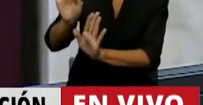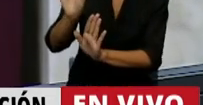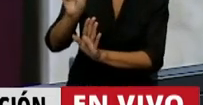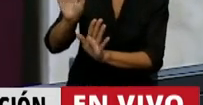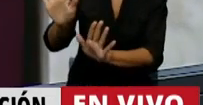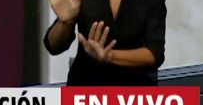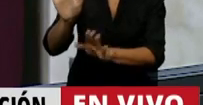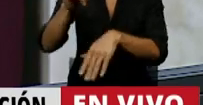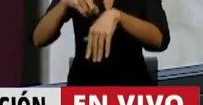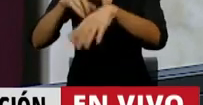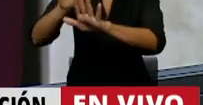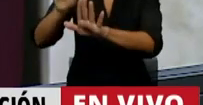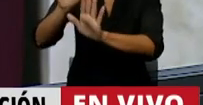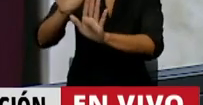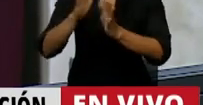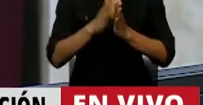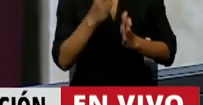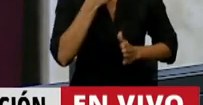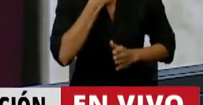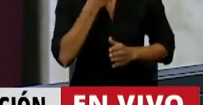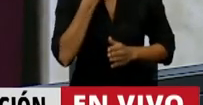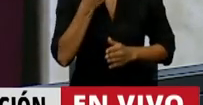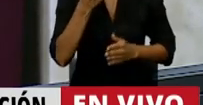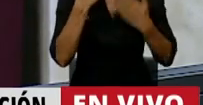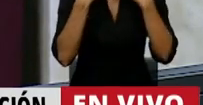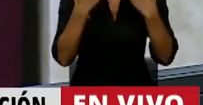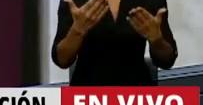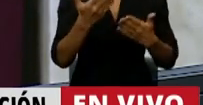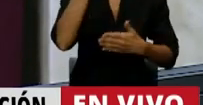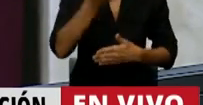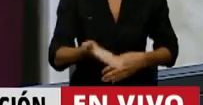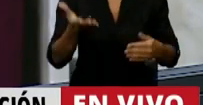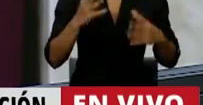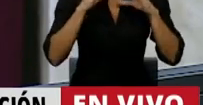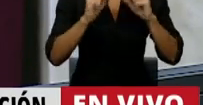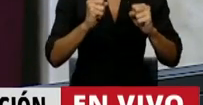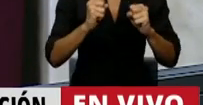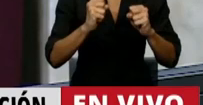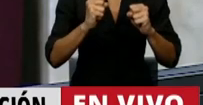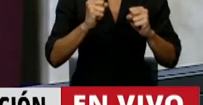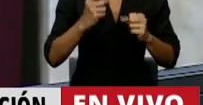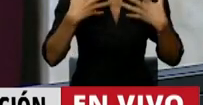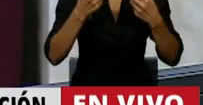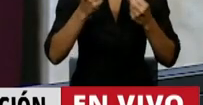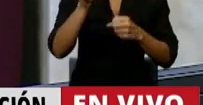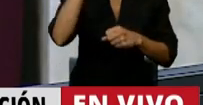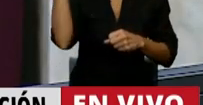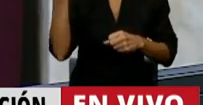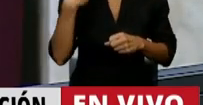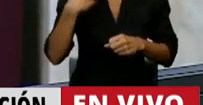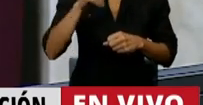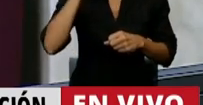el reloj, che. Quiero agradecer la presencia en este recinto de la Secretaria de Salud de la Nación, Carla Bisotti, y de la